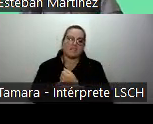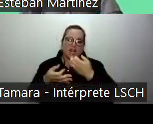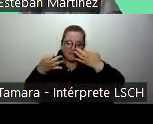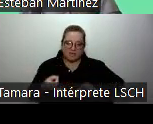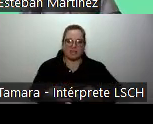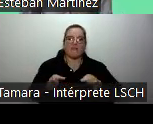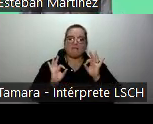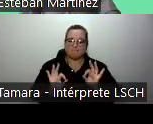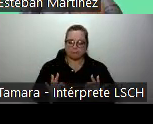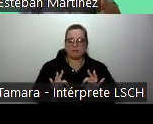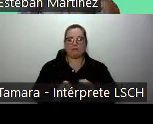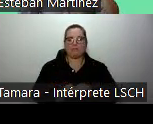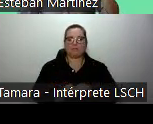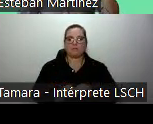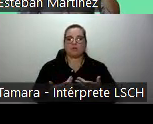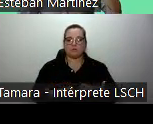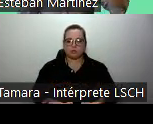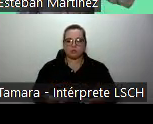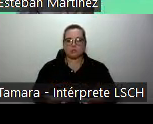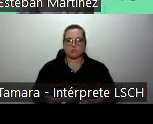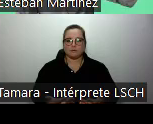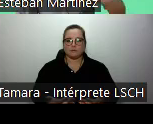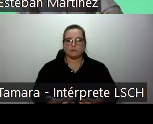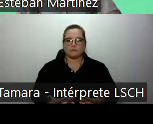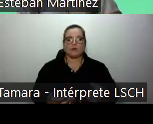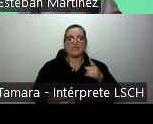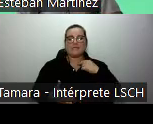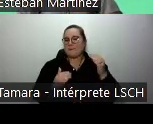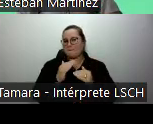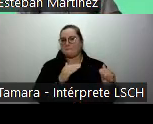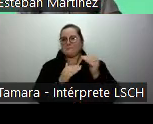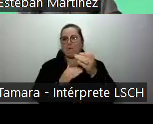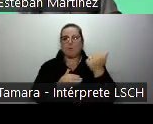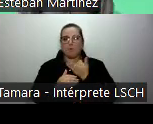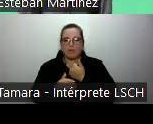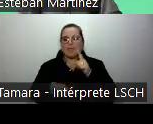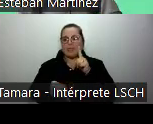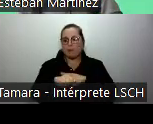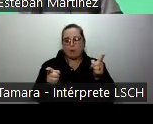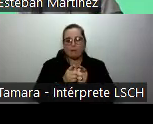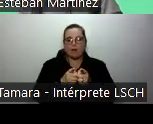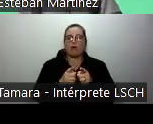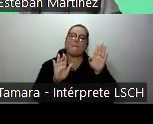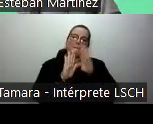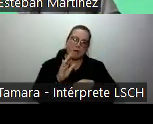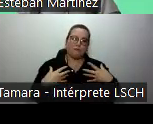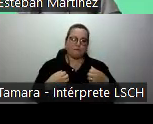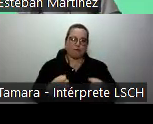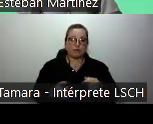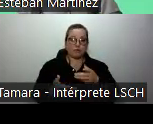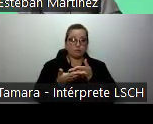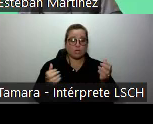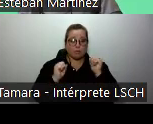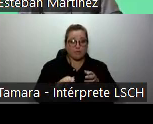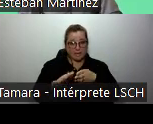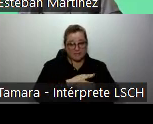eficiente o sea con sobre cumpliendo y en menos tiempo con menos esfuerzo puedes Acceder al